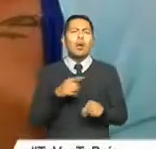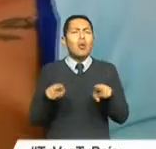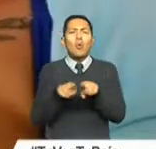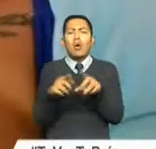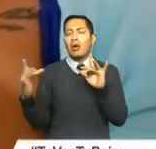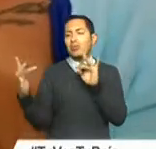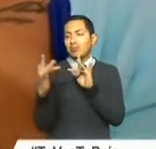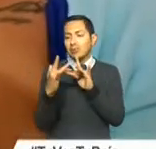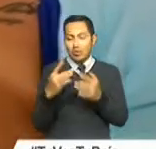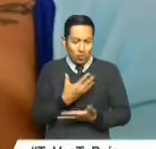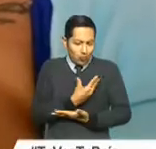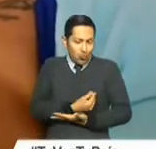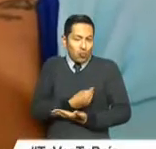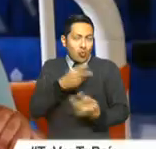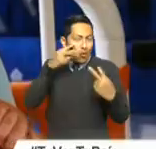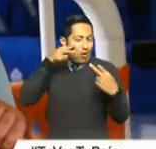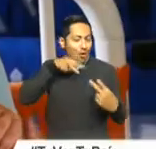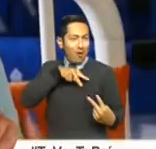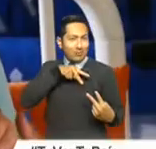mire, yo lo miro.